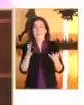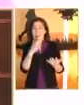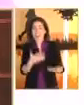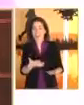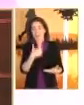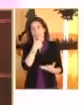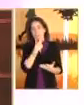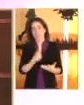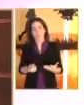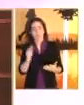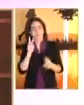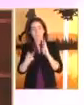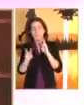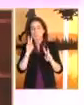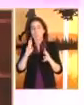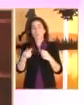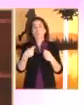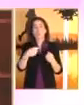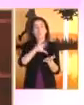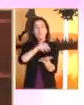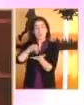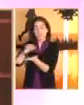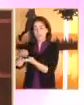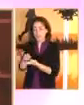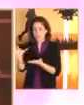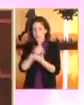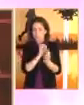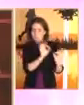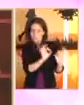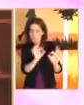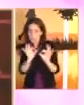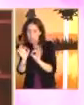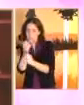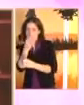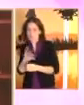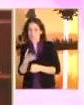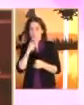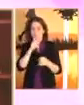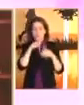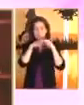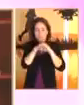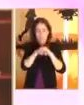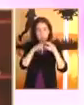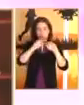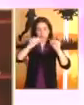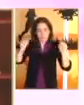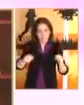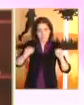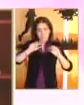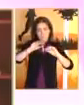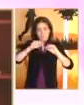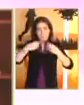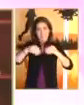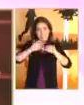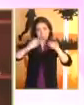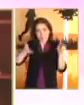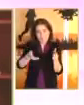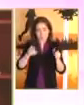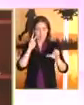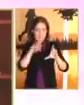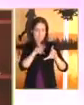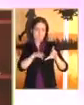ya se venden y que aparecen en supermercados o en pescaderías ya vienen todos etiquetados. Eso nos permite identificar muy bien de qué zona procede,